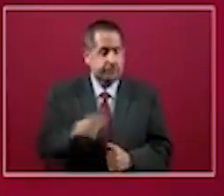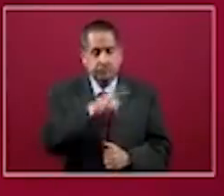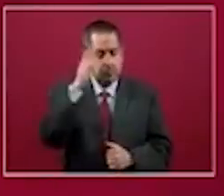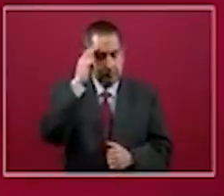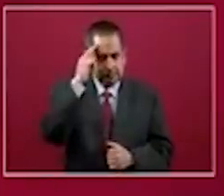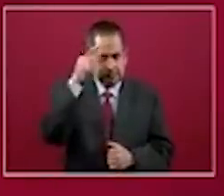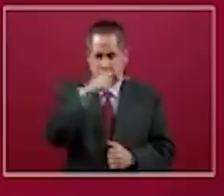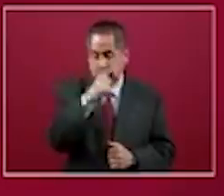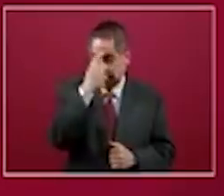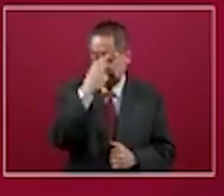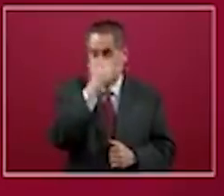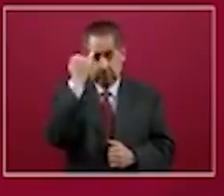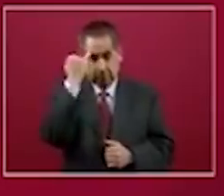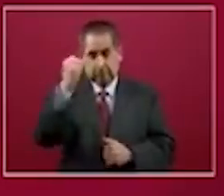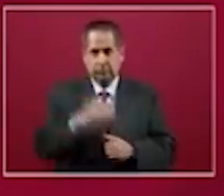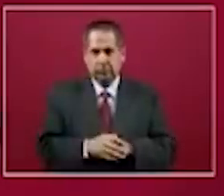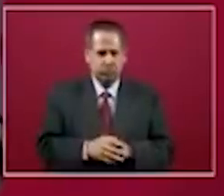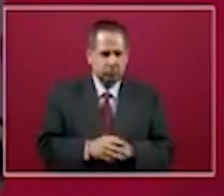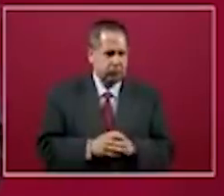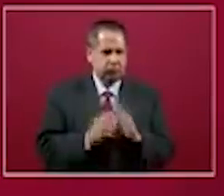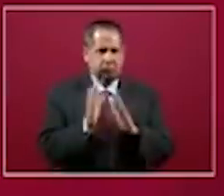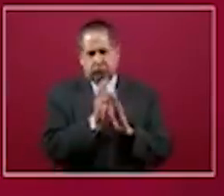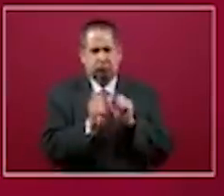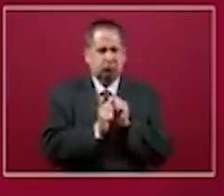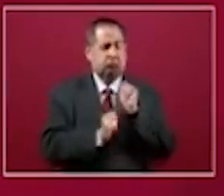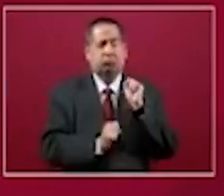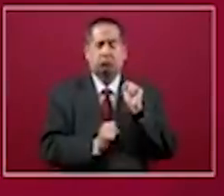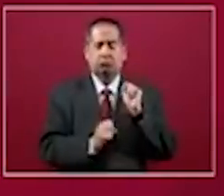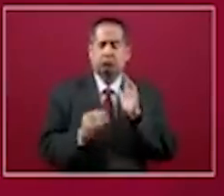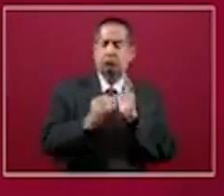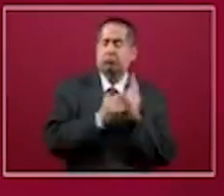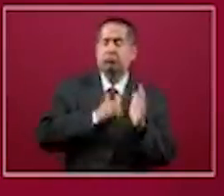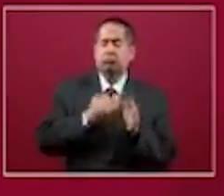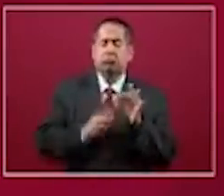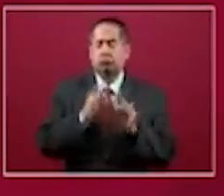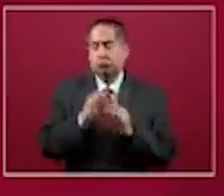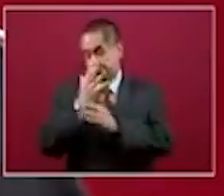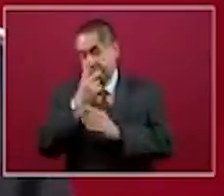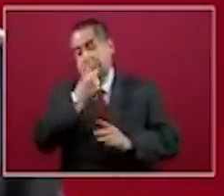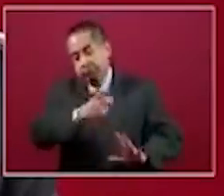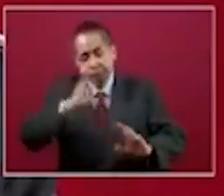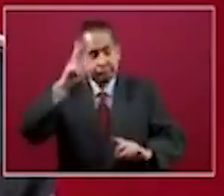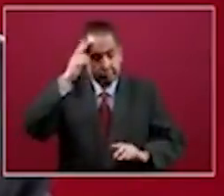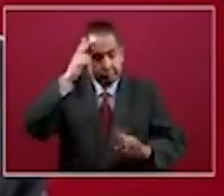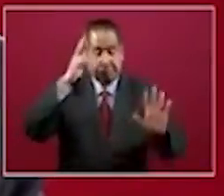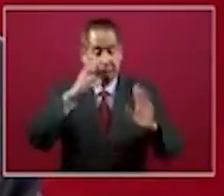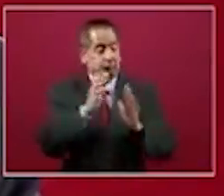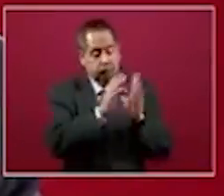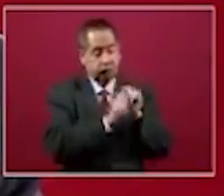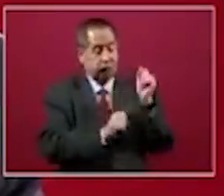tenía la máxima de que la Constitución se cumplía o se respetaba